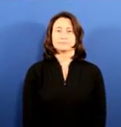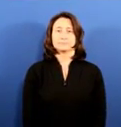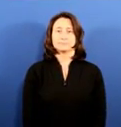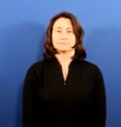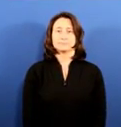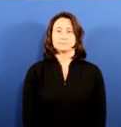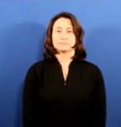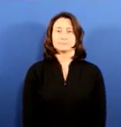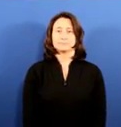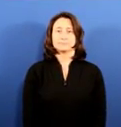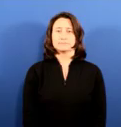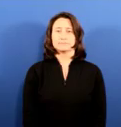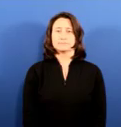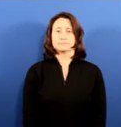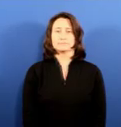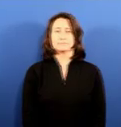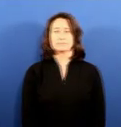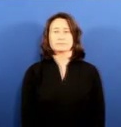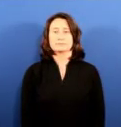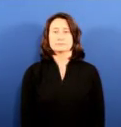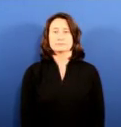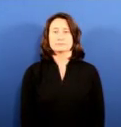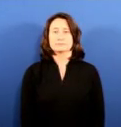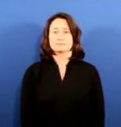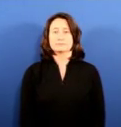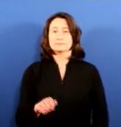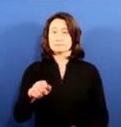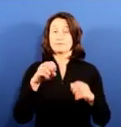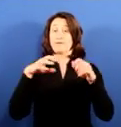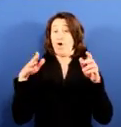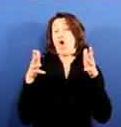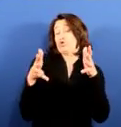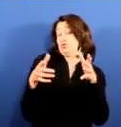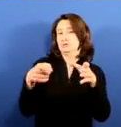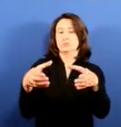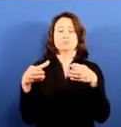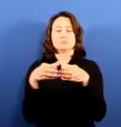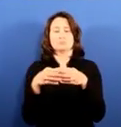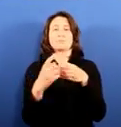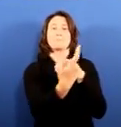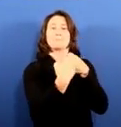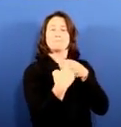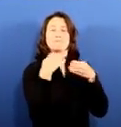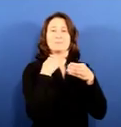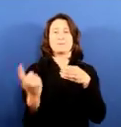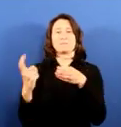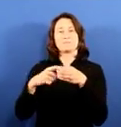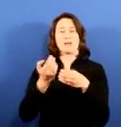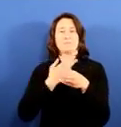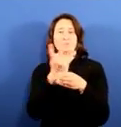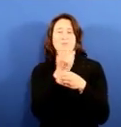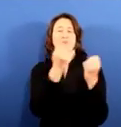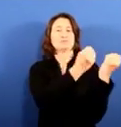divulgar en el exterior la imagen de Bilbao Vizcaya. A través de este convenio, ambas instituciones podrán coordinar sus políticas